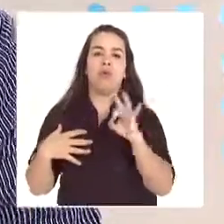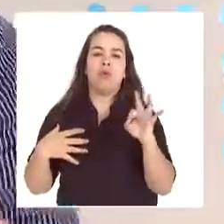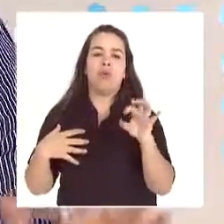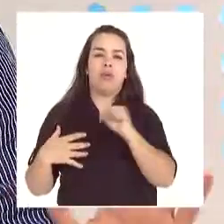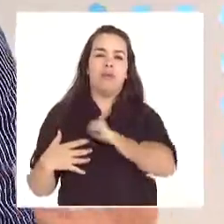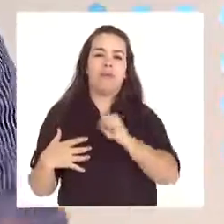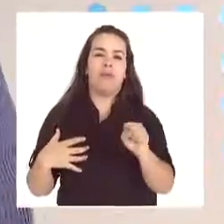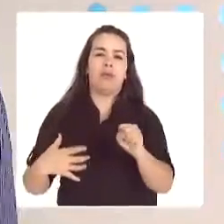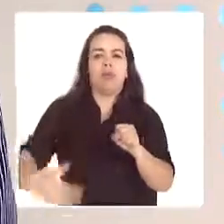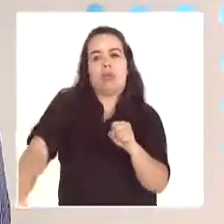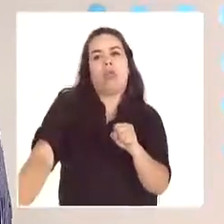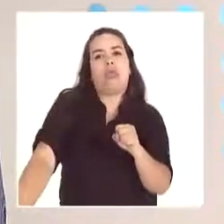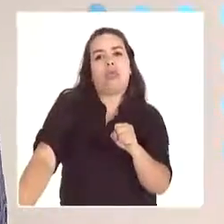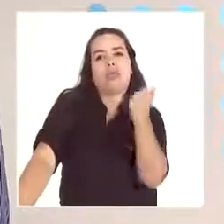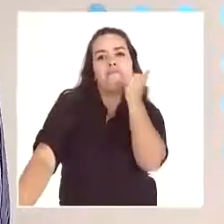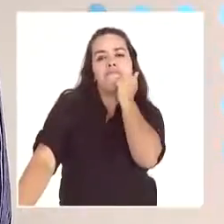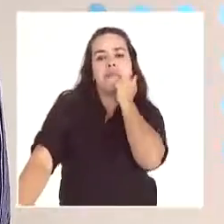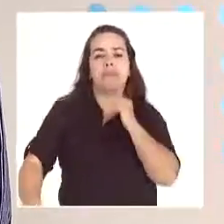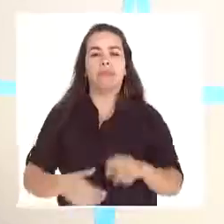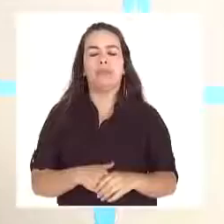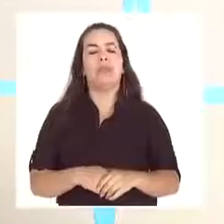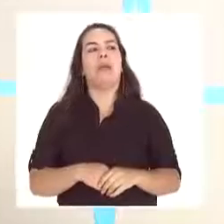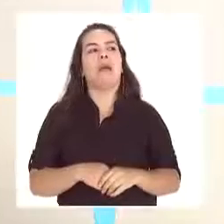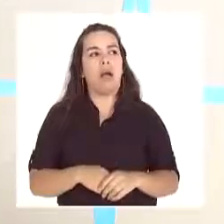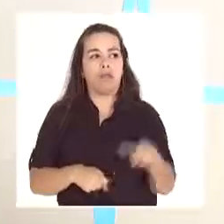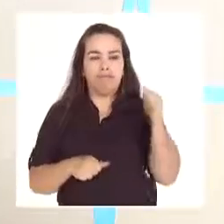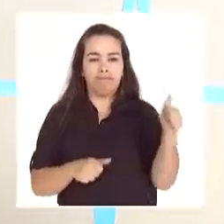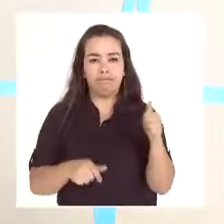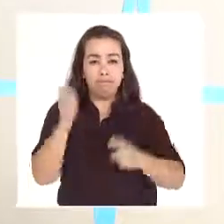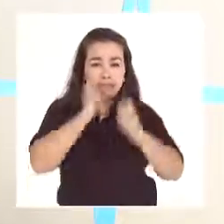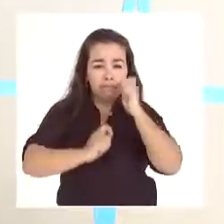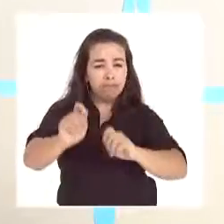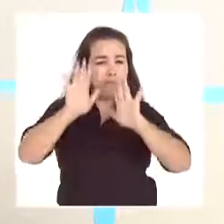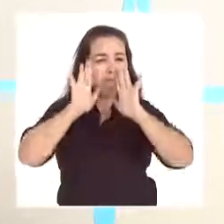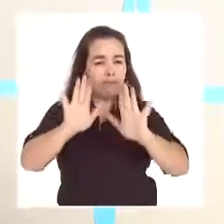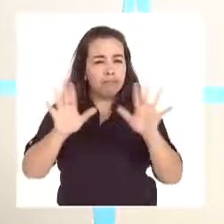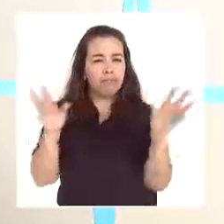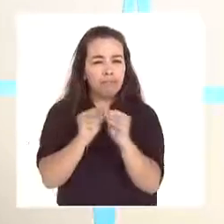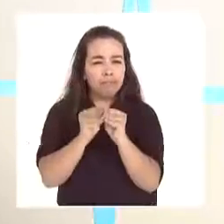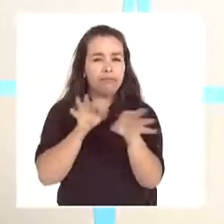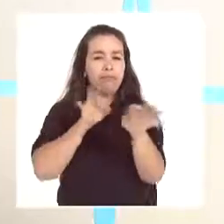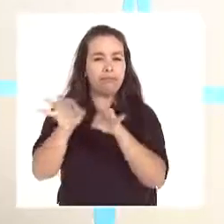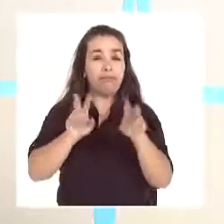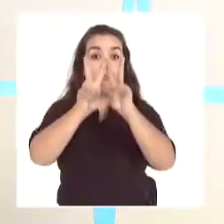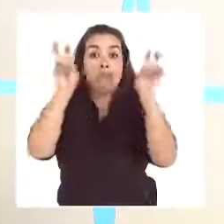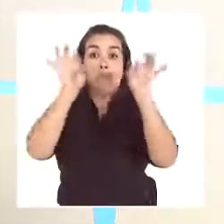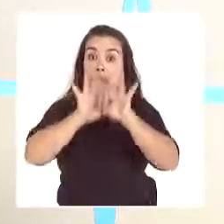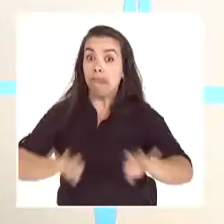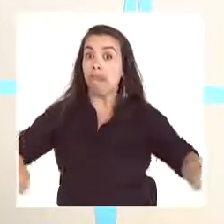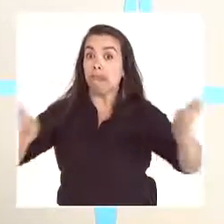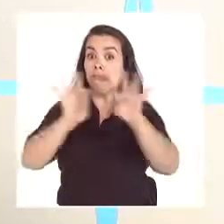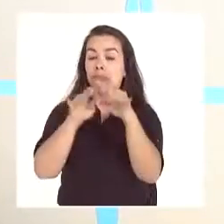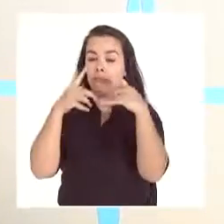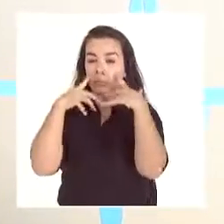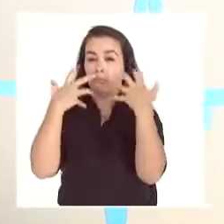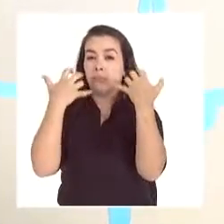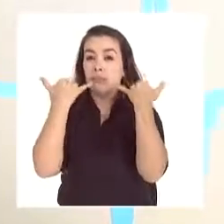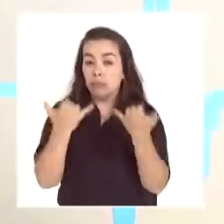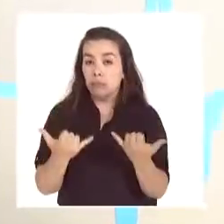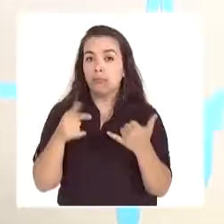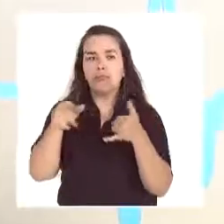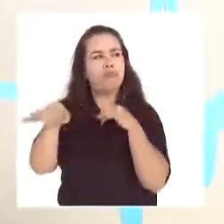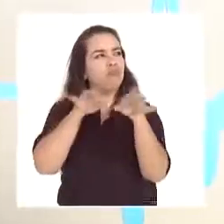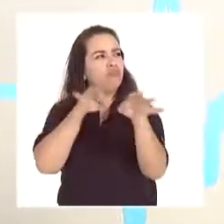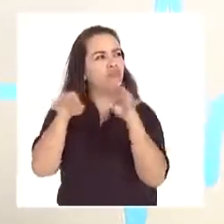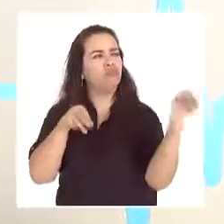una extremidad. De cualquier órgano. Bueno, vamos a ir a este corte de comerciales y ya regresamos hoy con este tema que es de actualidad, que es